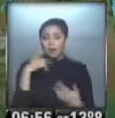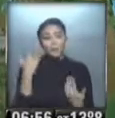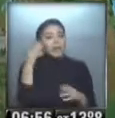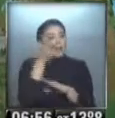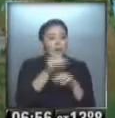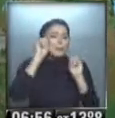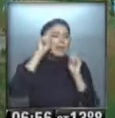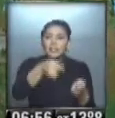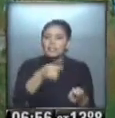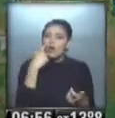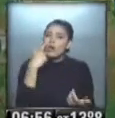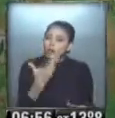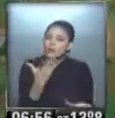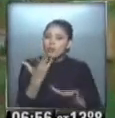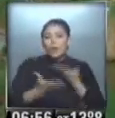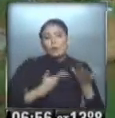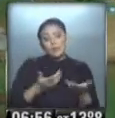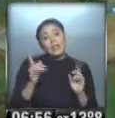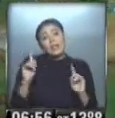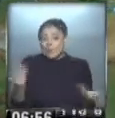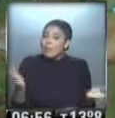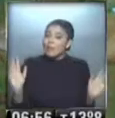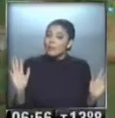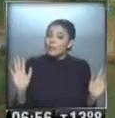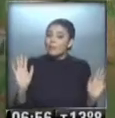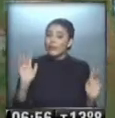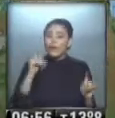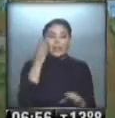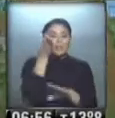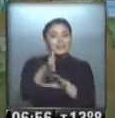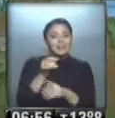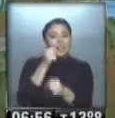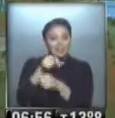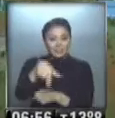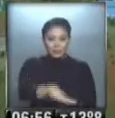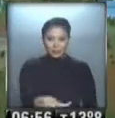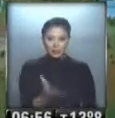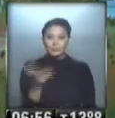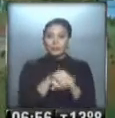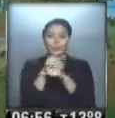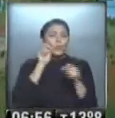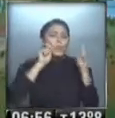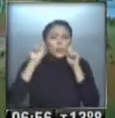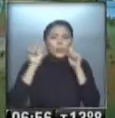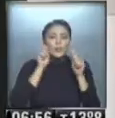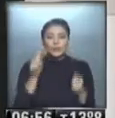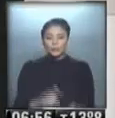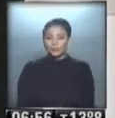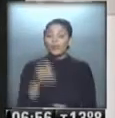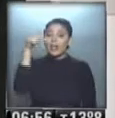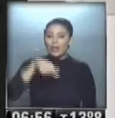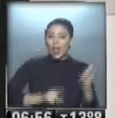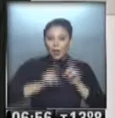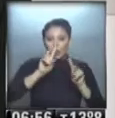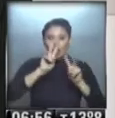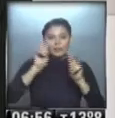ir, visitarlo, conocerlo, compartir. ¿Y por qué no darse una vuelta por la estación meteorológica? Amigos, besazos. Y ahora algunos